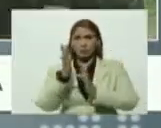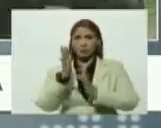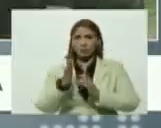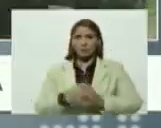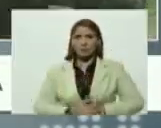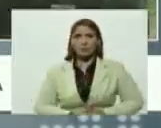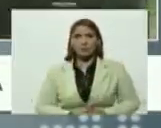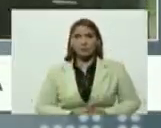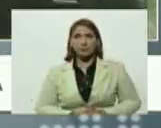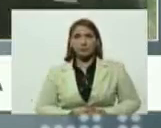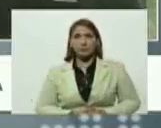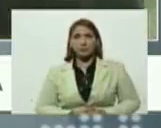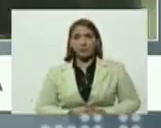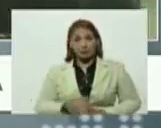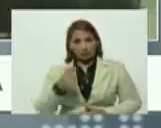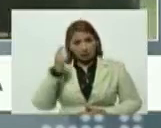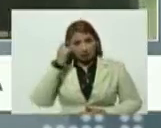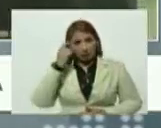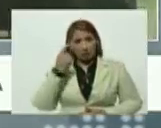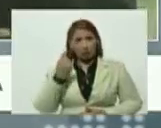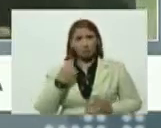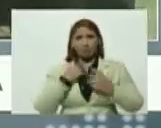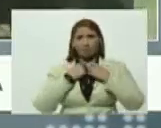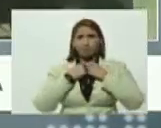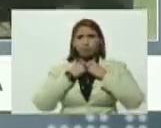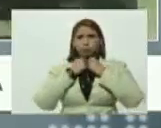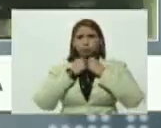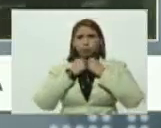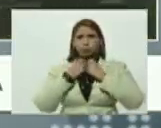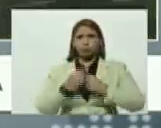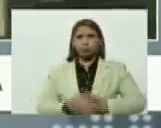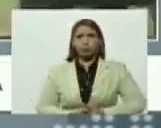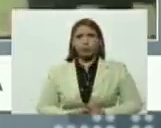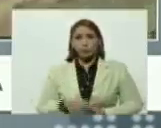En estos días Numa, Diosdado, Cilia,